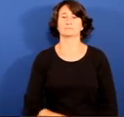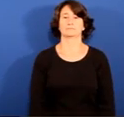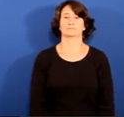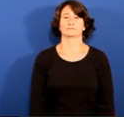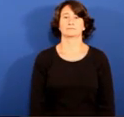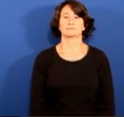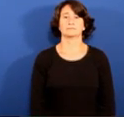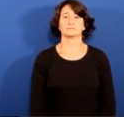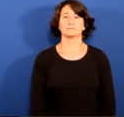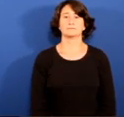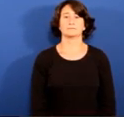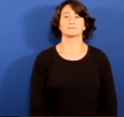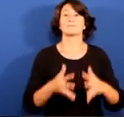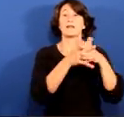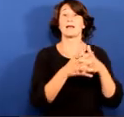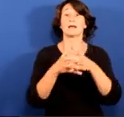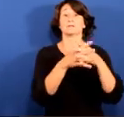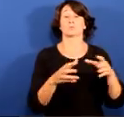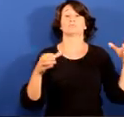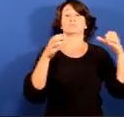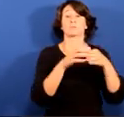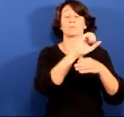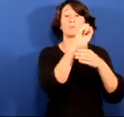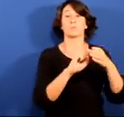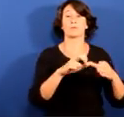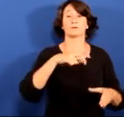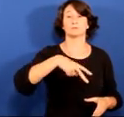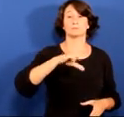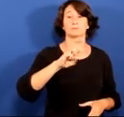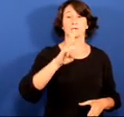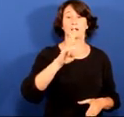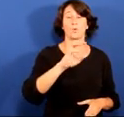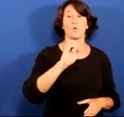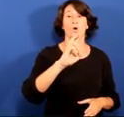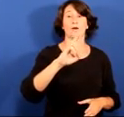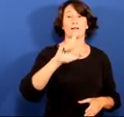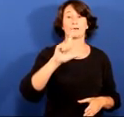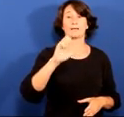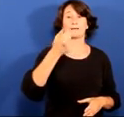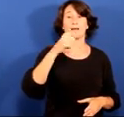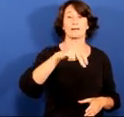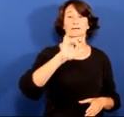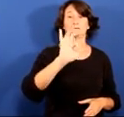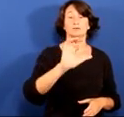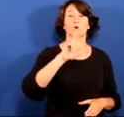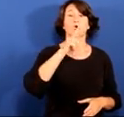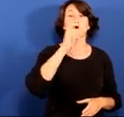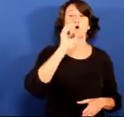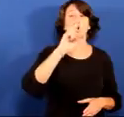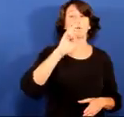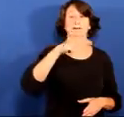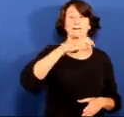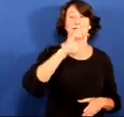torneo NBA 3X es un evento deportivo que enfrenta a equipos de 3 jugadores que compiten en distintas